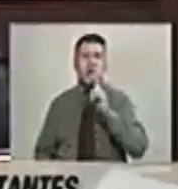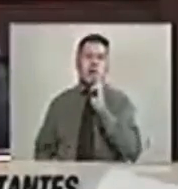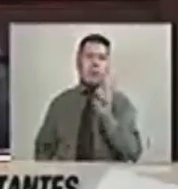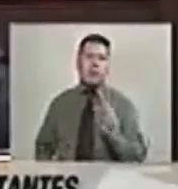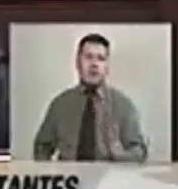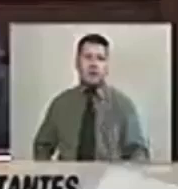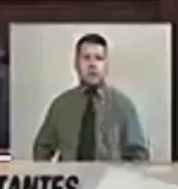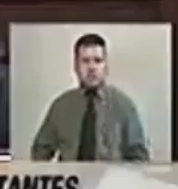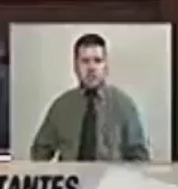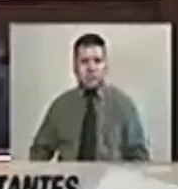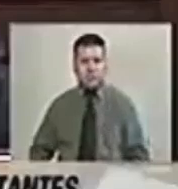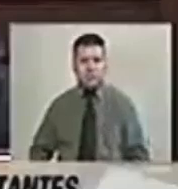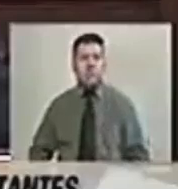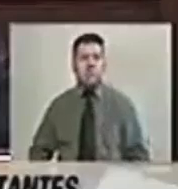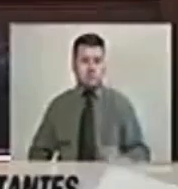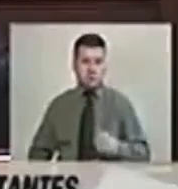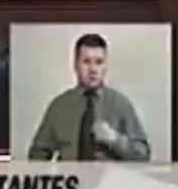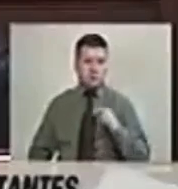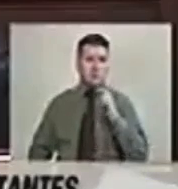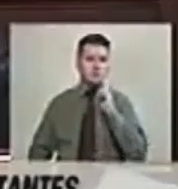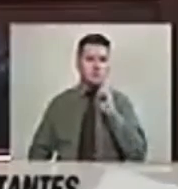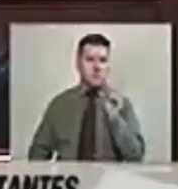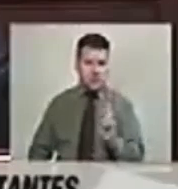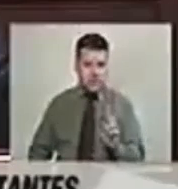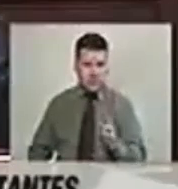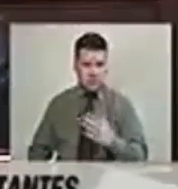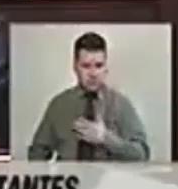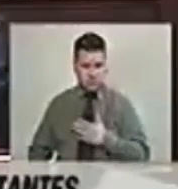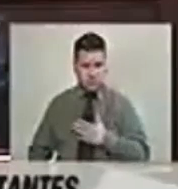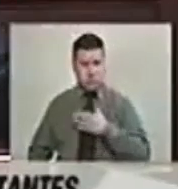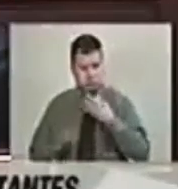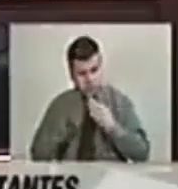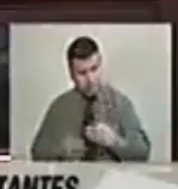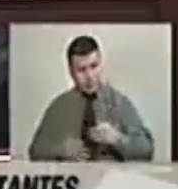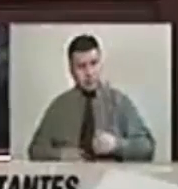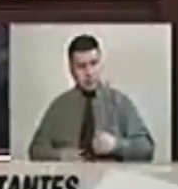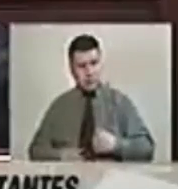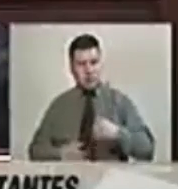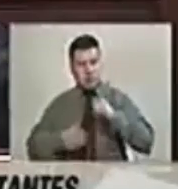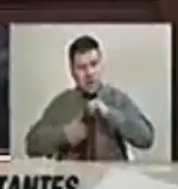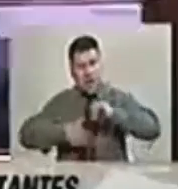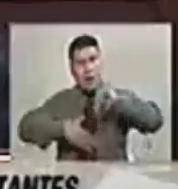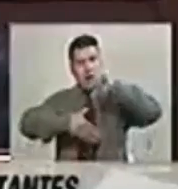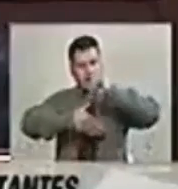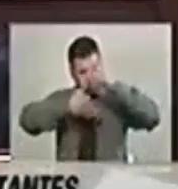Venezuela. Por eso, como venezolano, como latinoamericano,